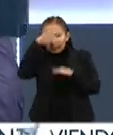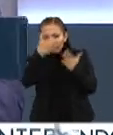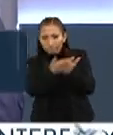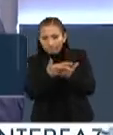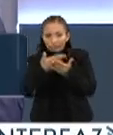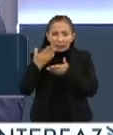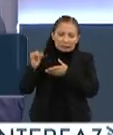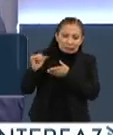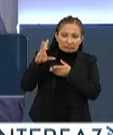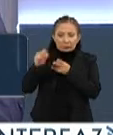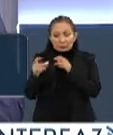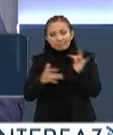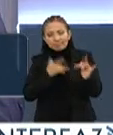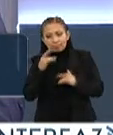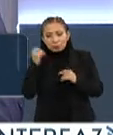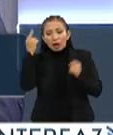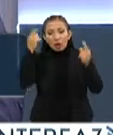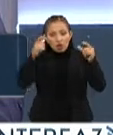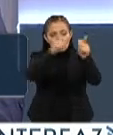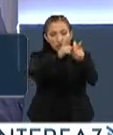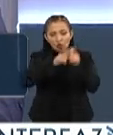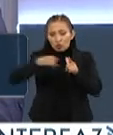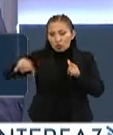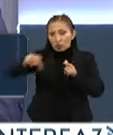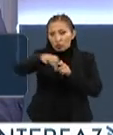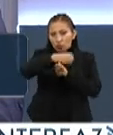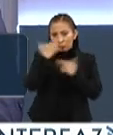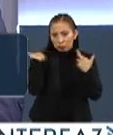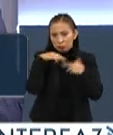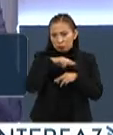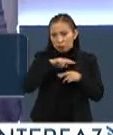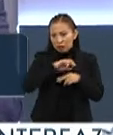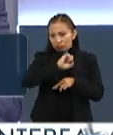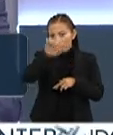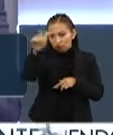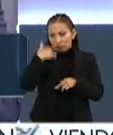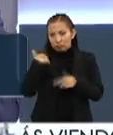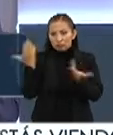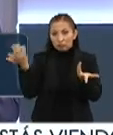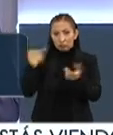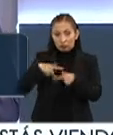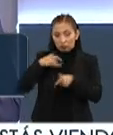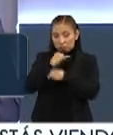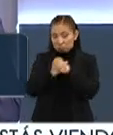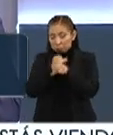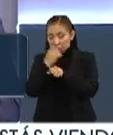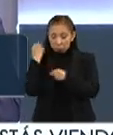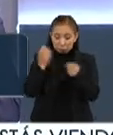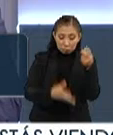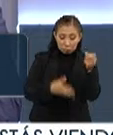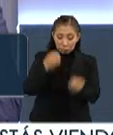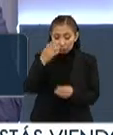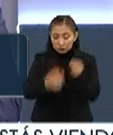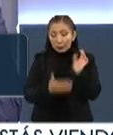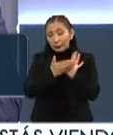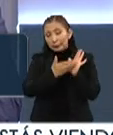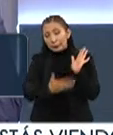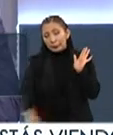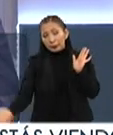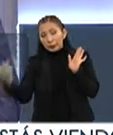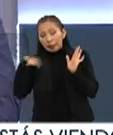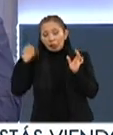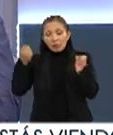propuesta. Varios cuerpos colegiados estuvieron participando, académicos, hasta que finalmente, después de un